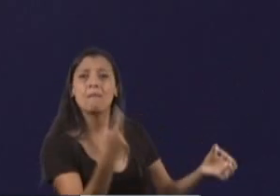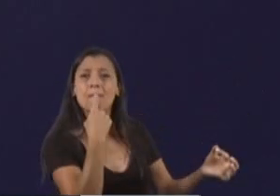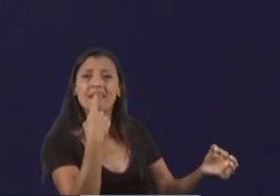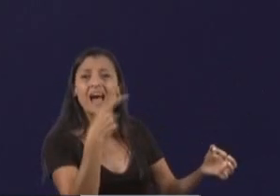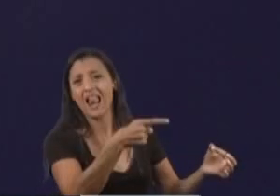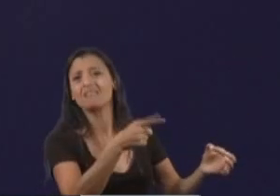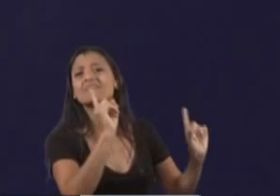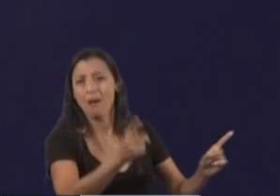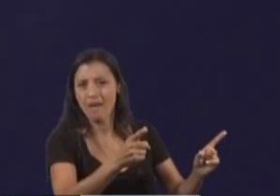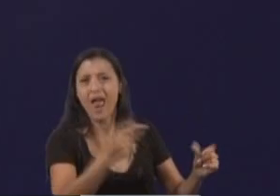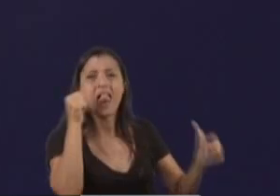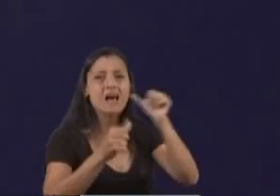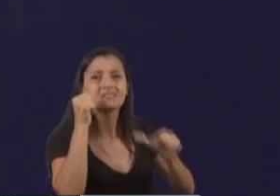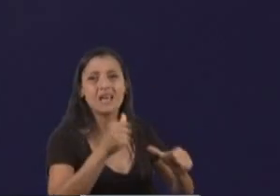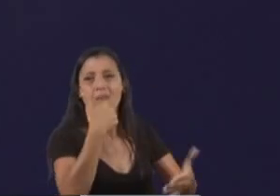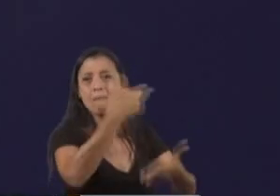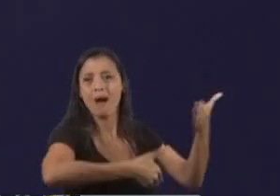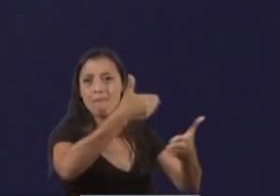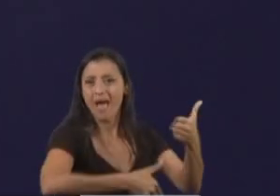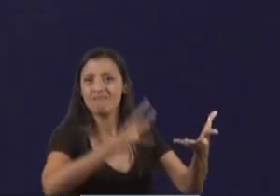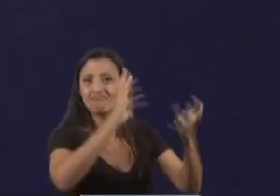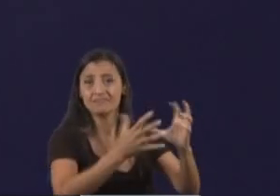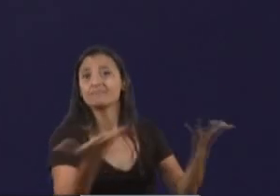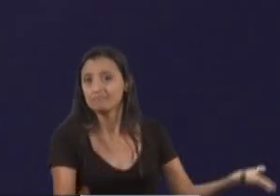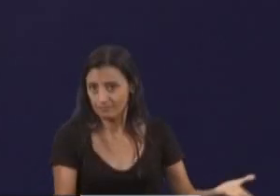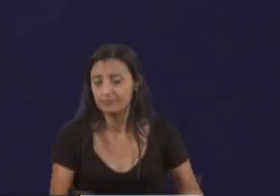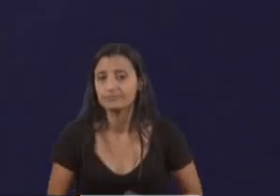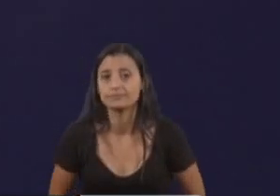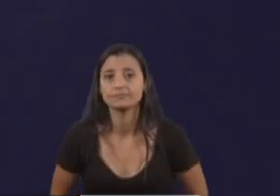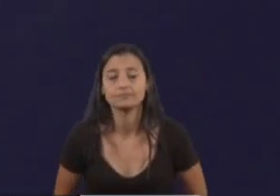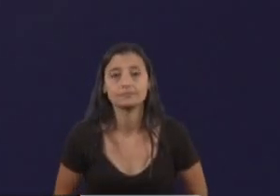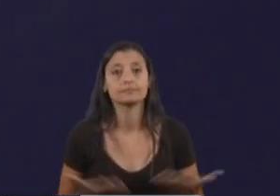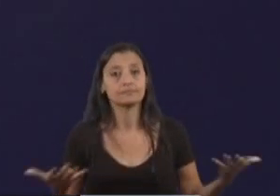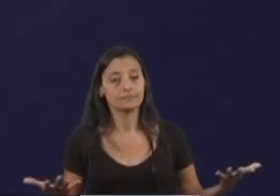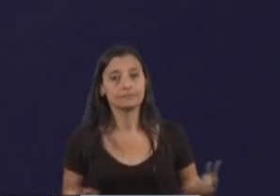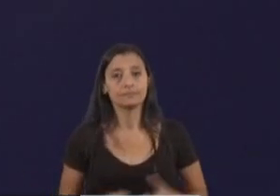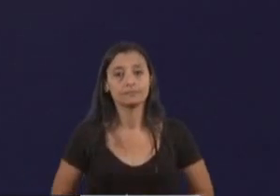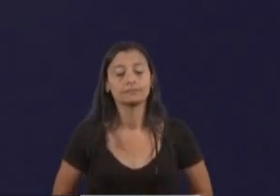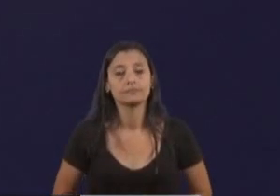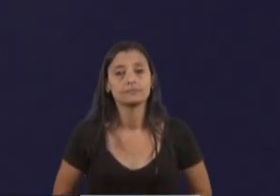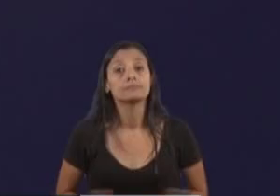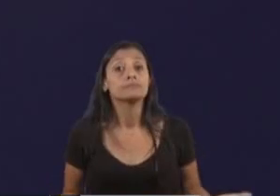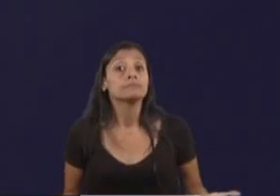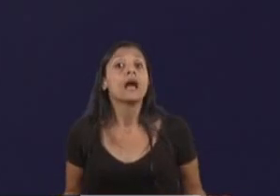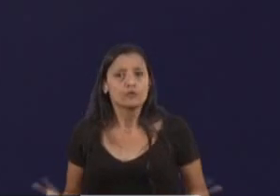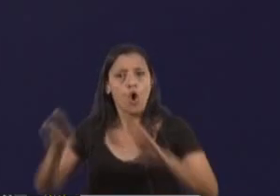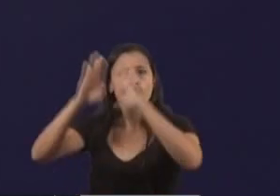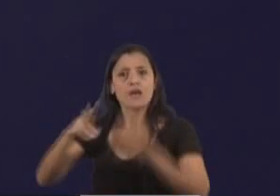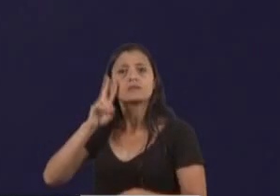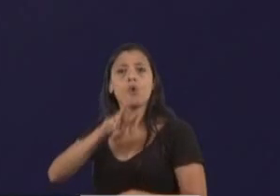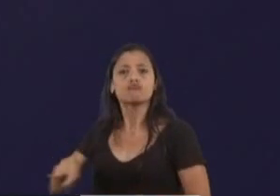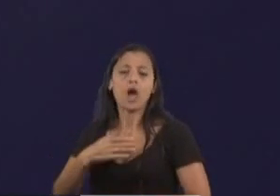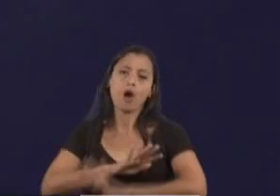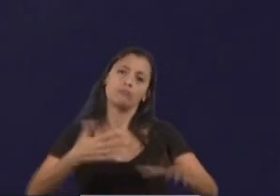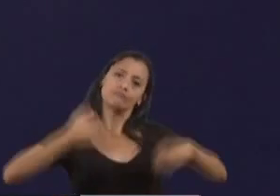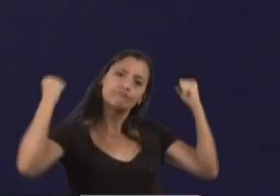deterioro incluso mayor. Y bueno, efectivamente el museo toma la decisión